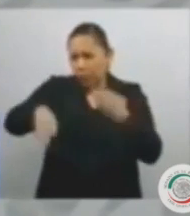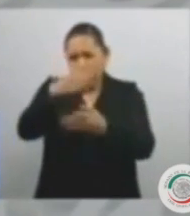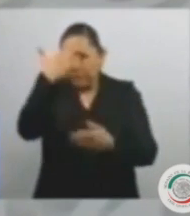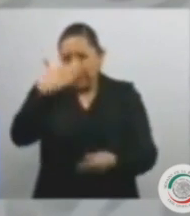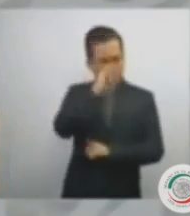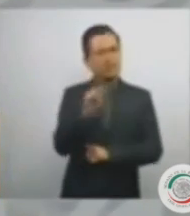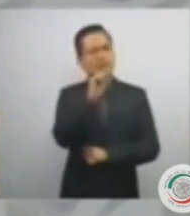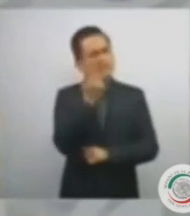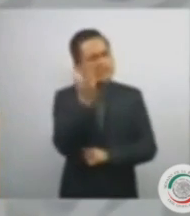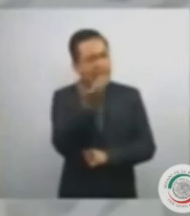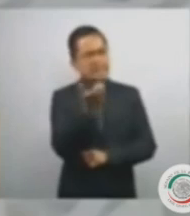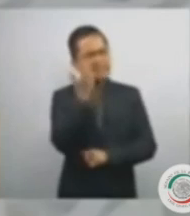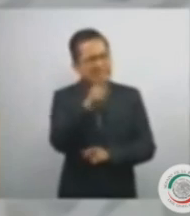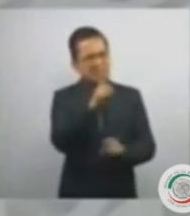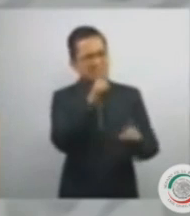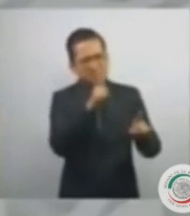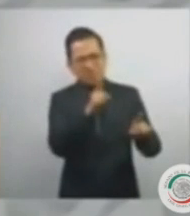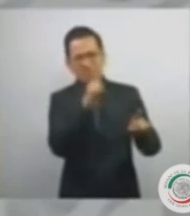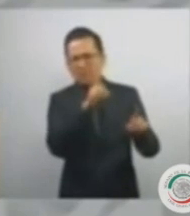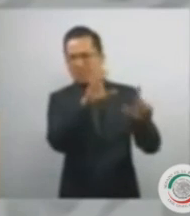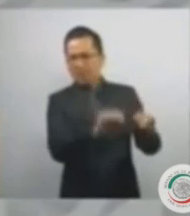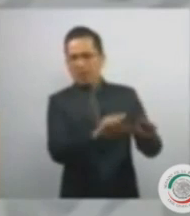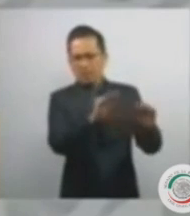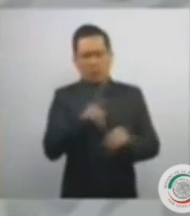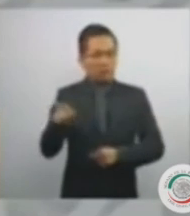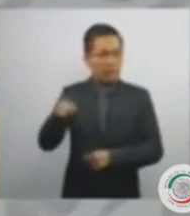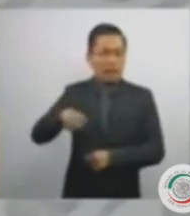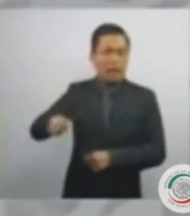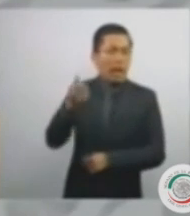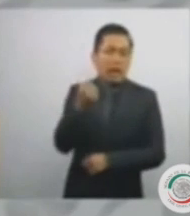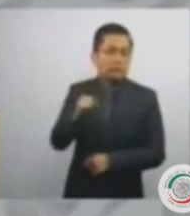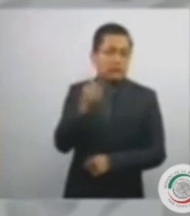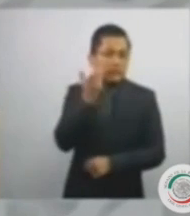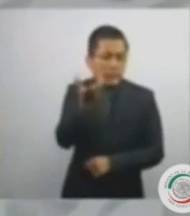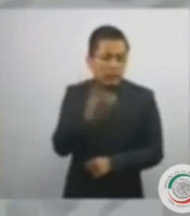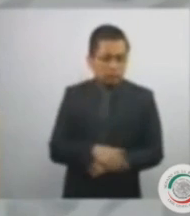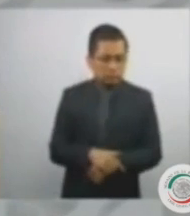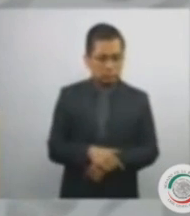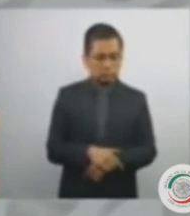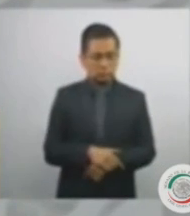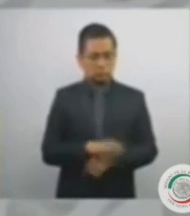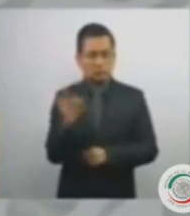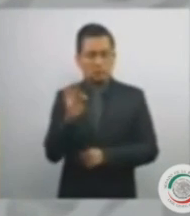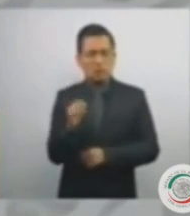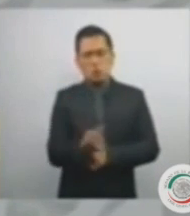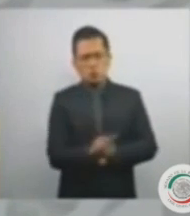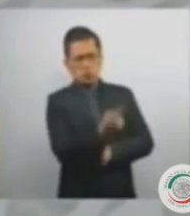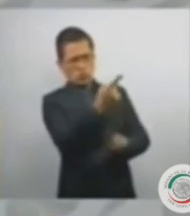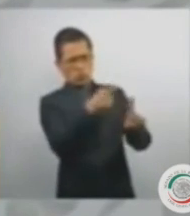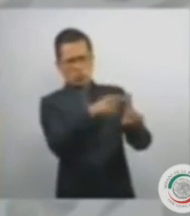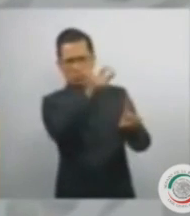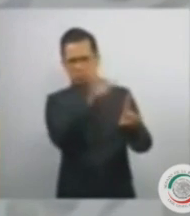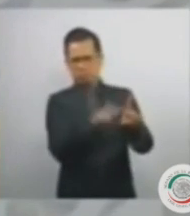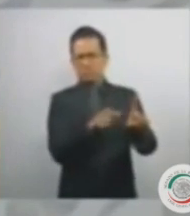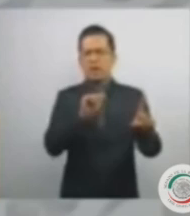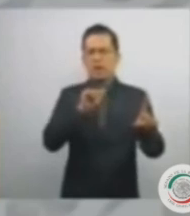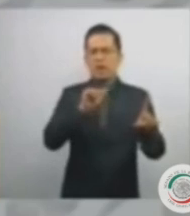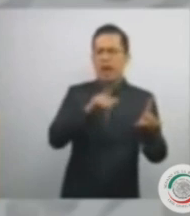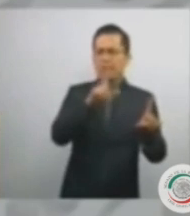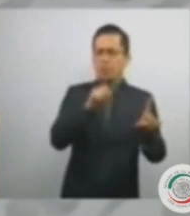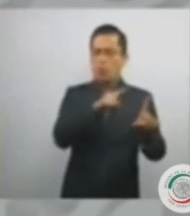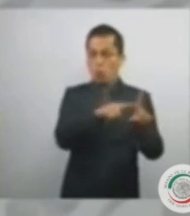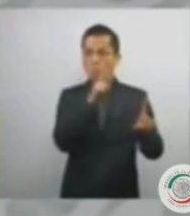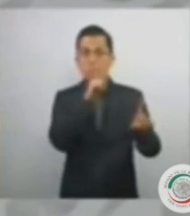de propaganda. Una cosa es callar a López Obrador y otra cosa es la propaganda. Son cosas